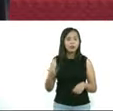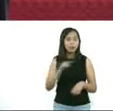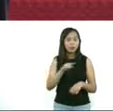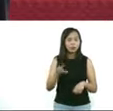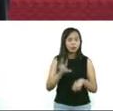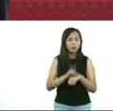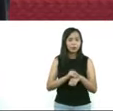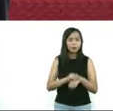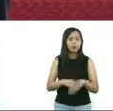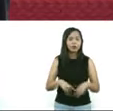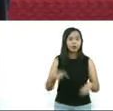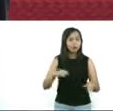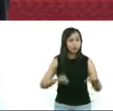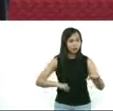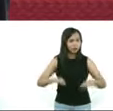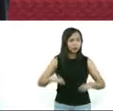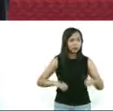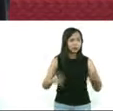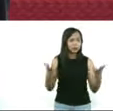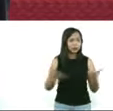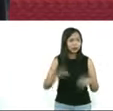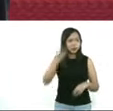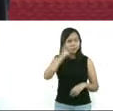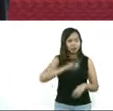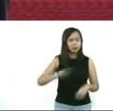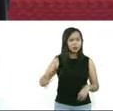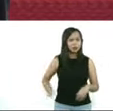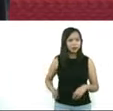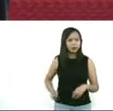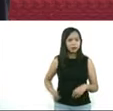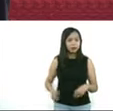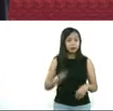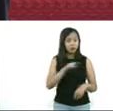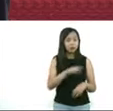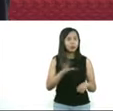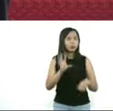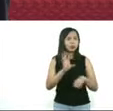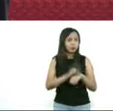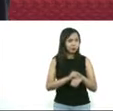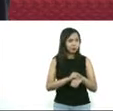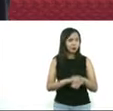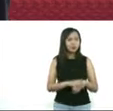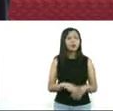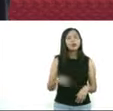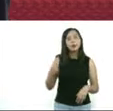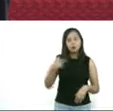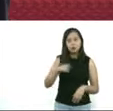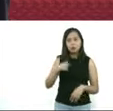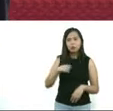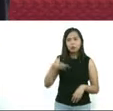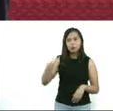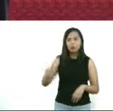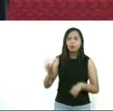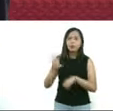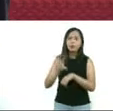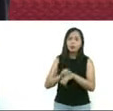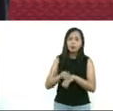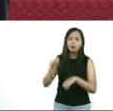para ausentarse de sus actividades como jefa de gobierno? De todas maneras, el día de hoy pedí el día para cualquier